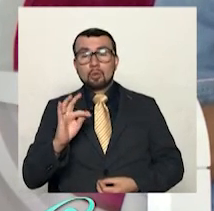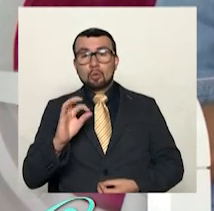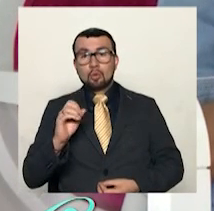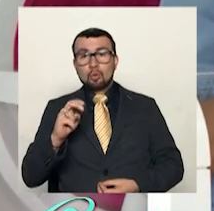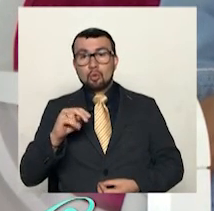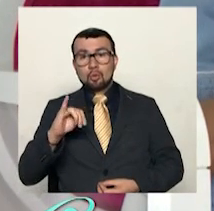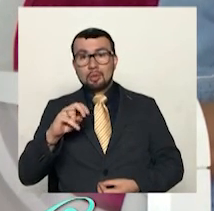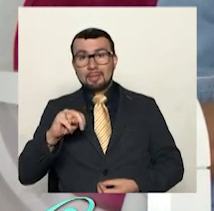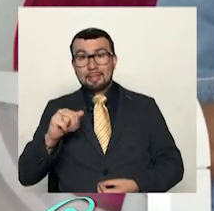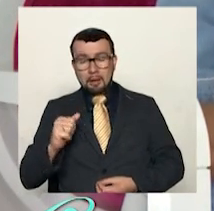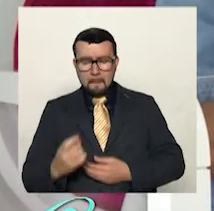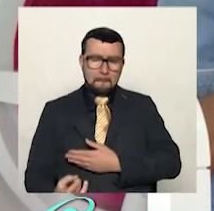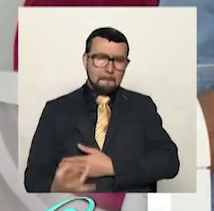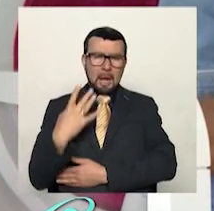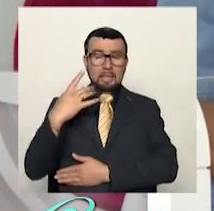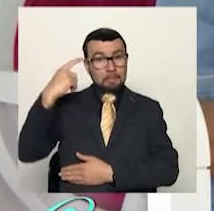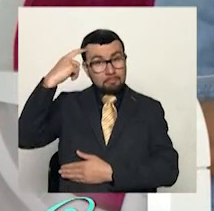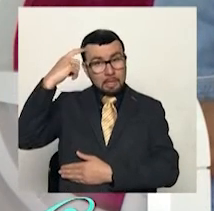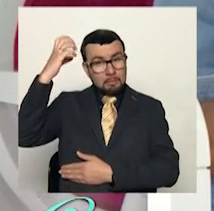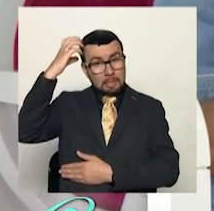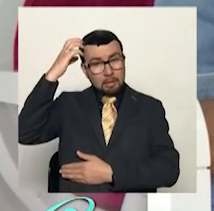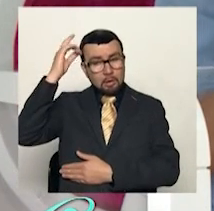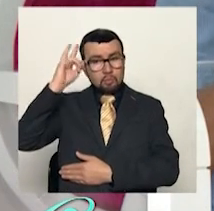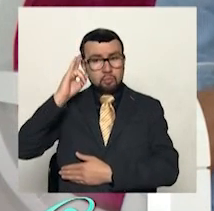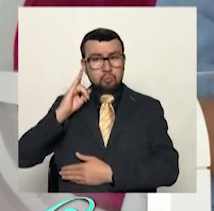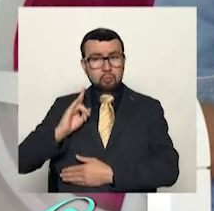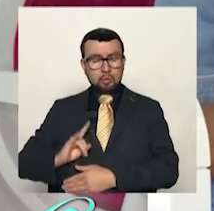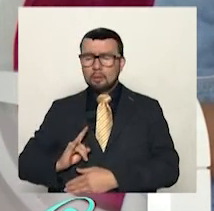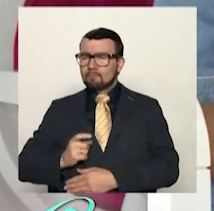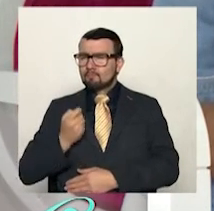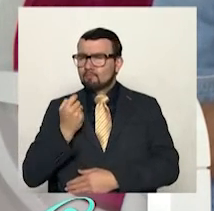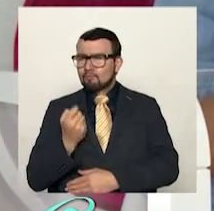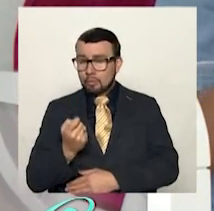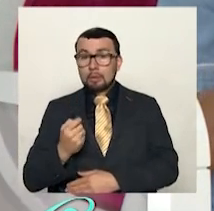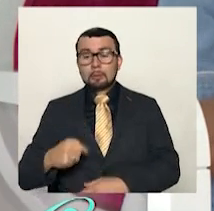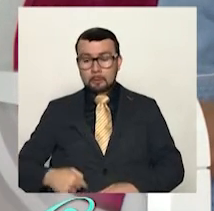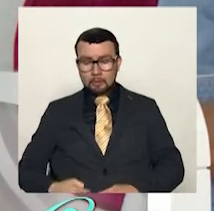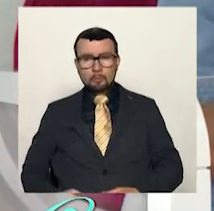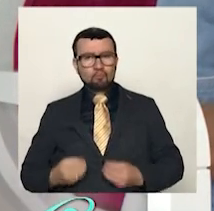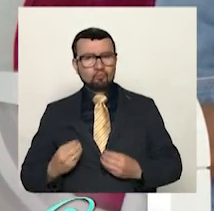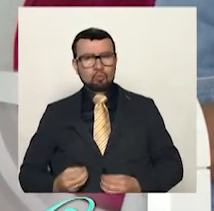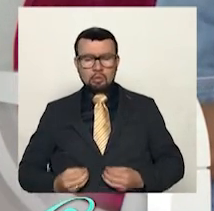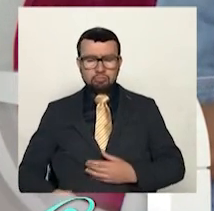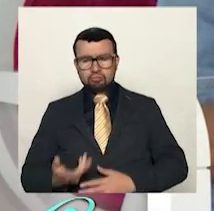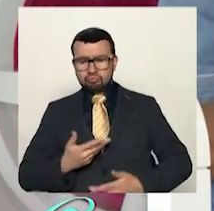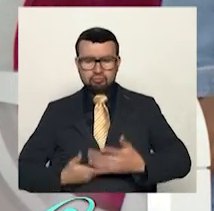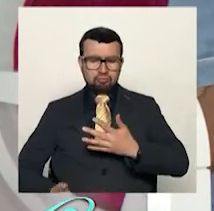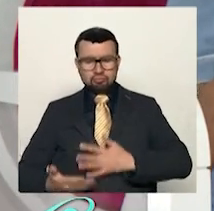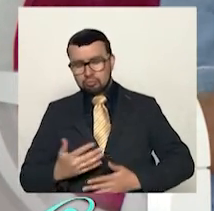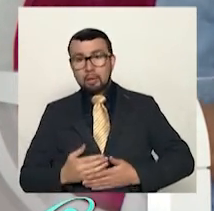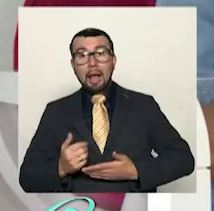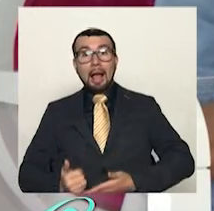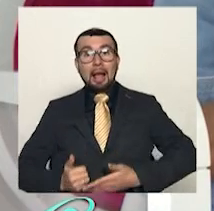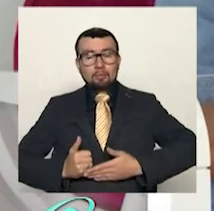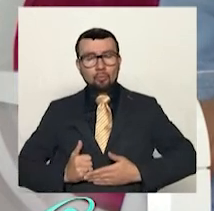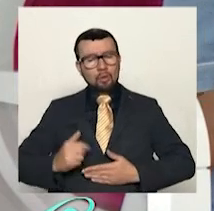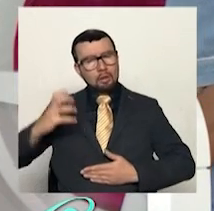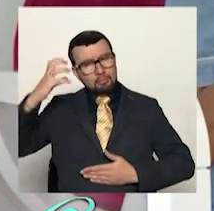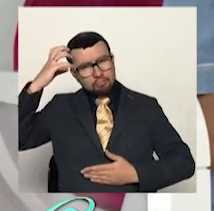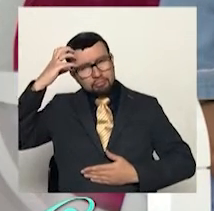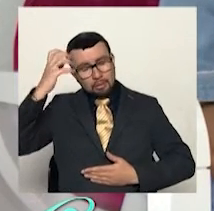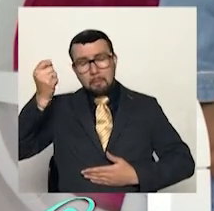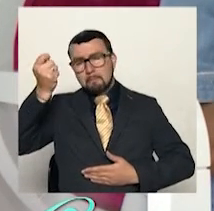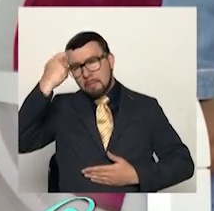mismo cerebro. Acuérdense que la serotonina es una sustancia fundamental para la formación a nivel del tejido cerebral y para la información